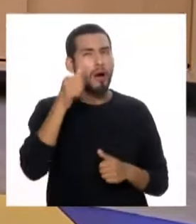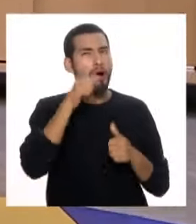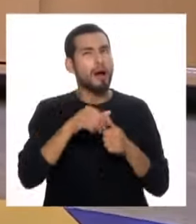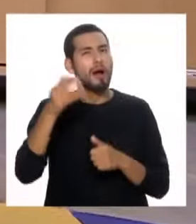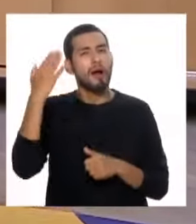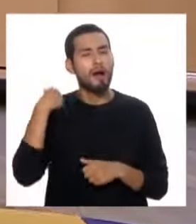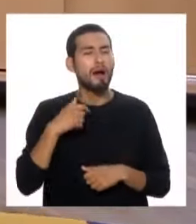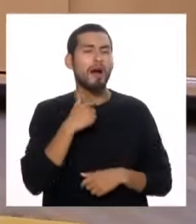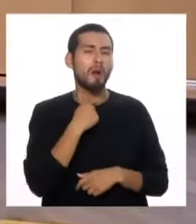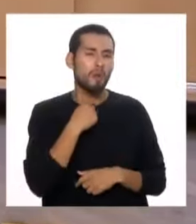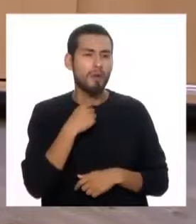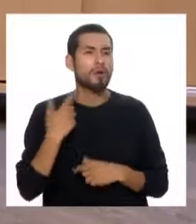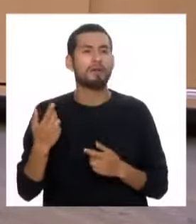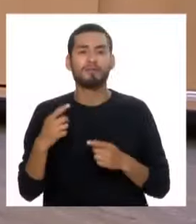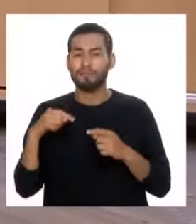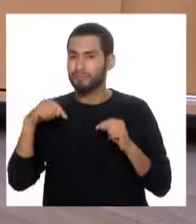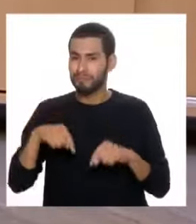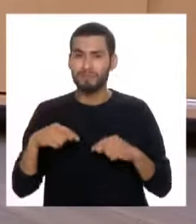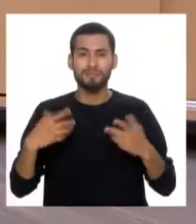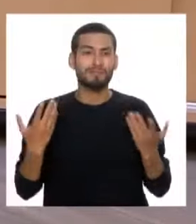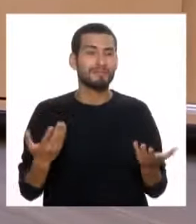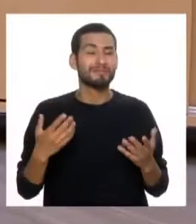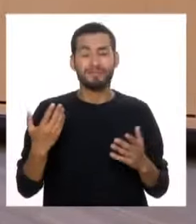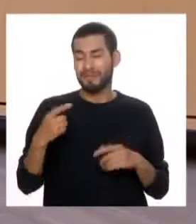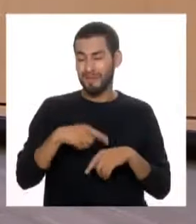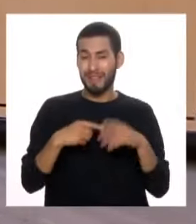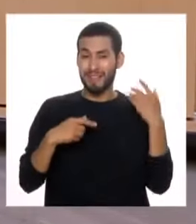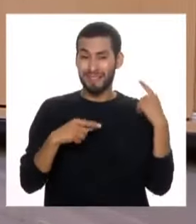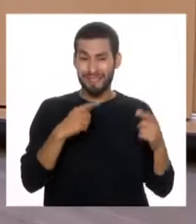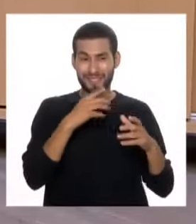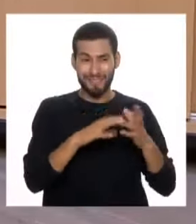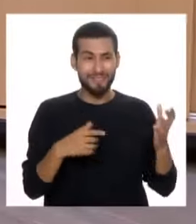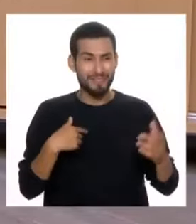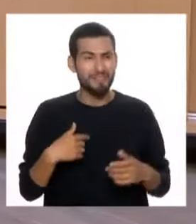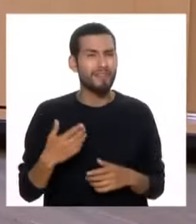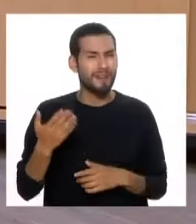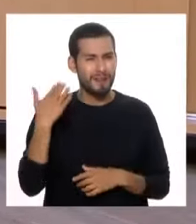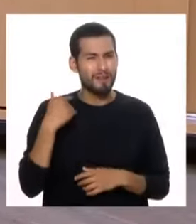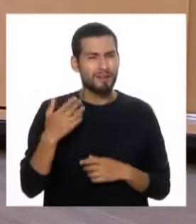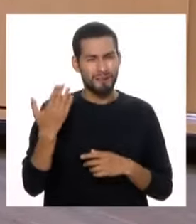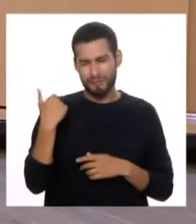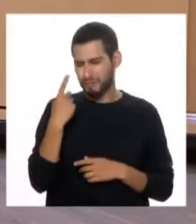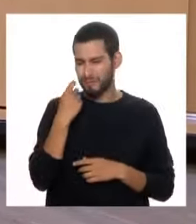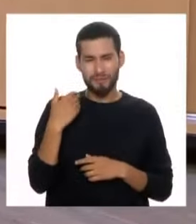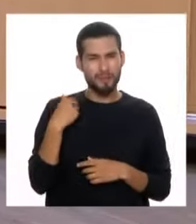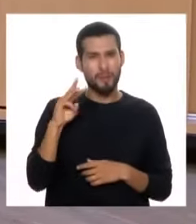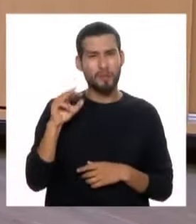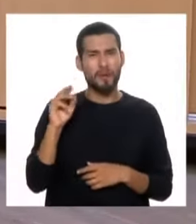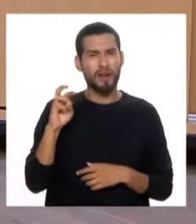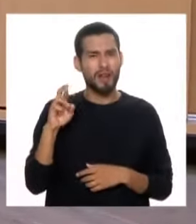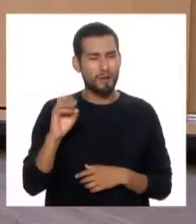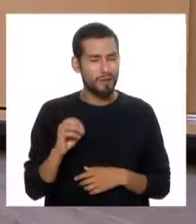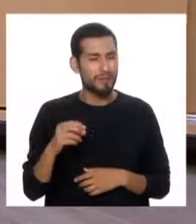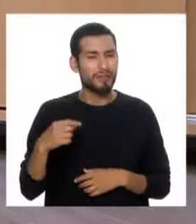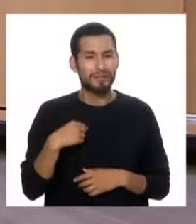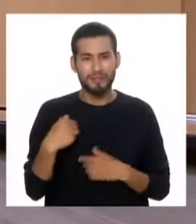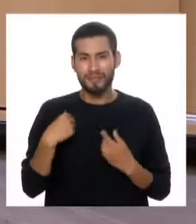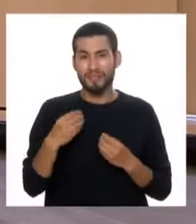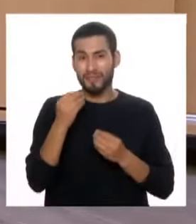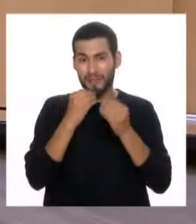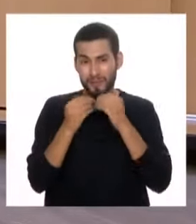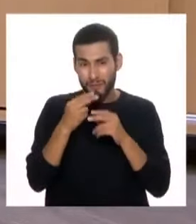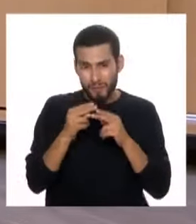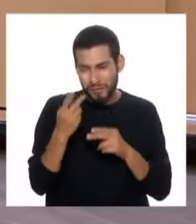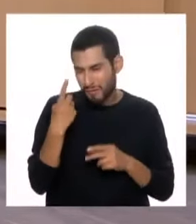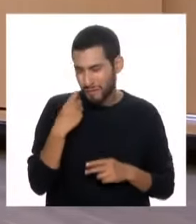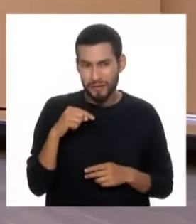la abuela. Y acá Cris decía que hace mucho tiempo no se comió un guarguero. Yo he probado un guarguero hace muy poco gracias a mi amiga Elizabeth Dubois,